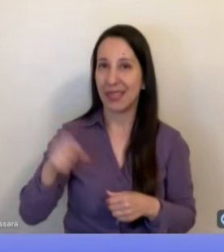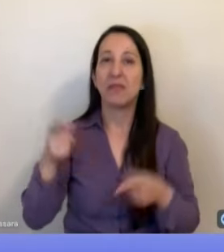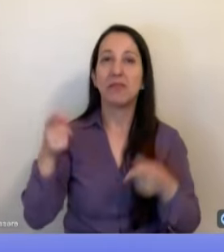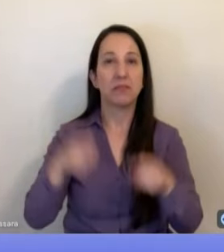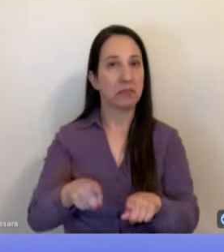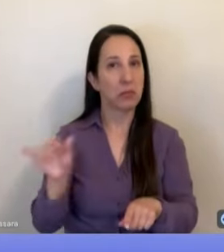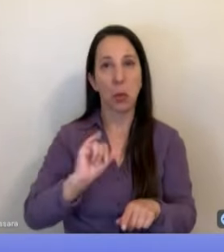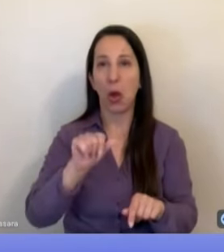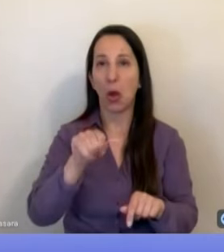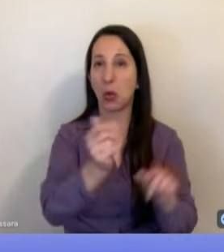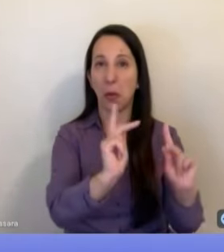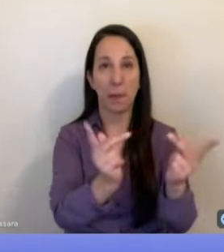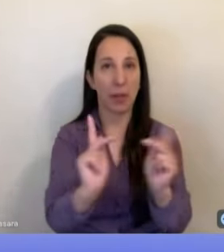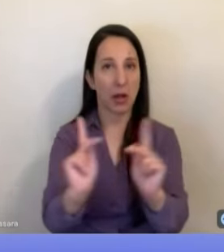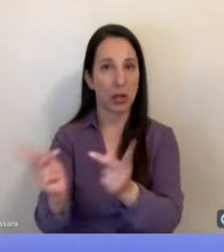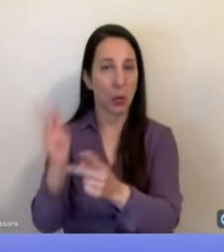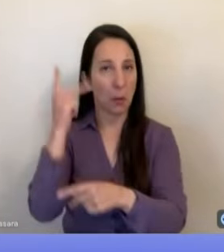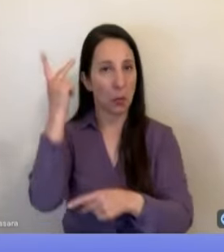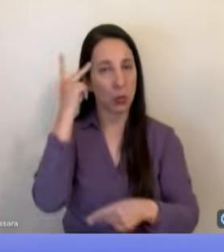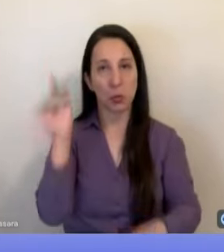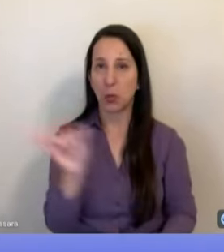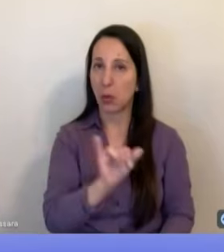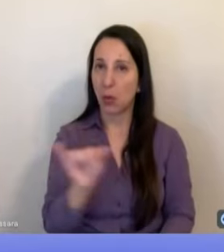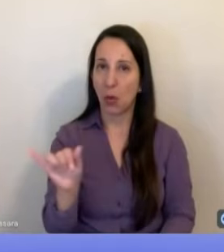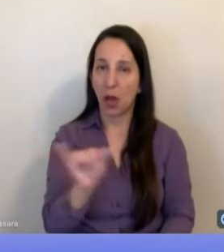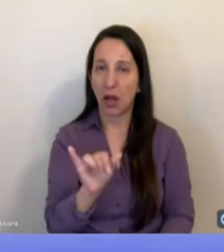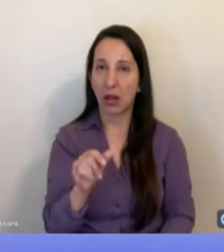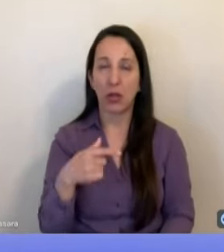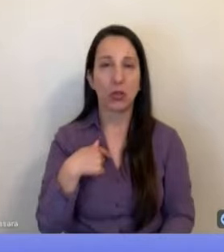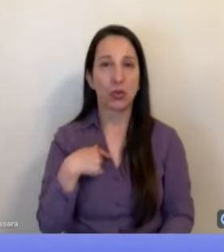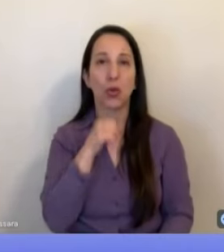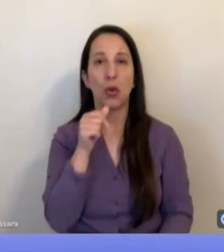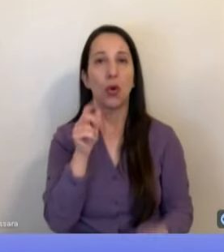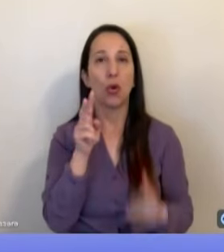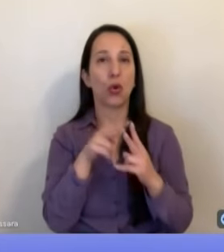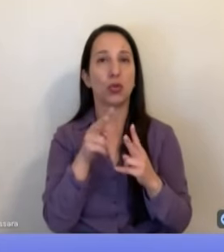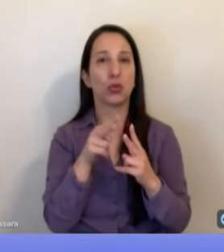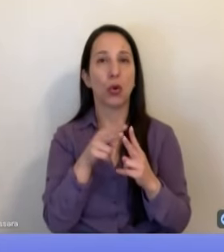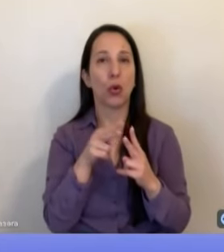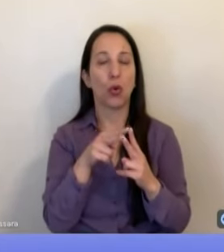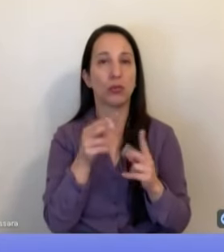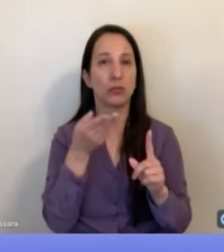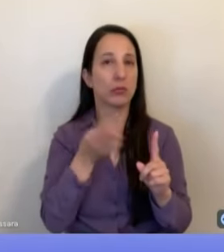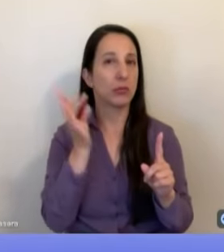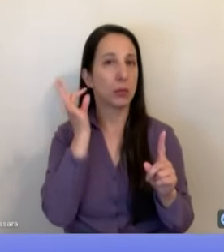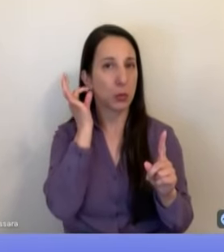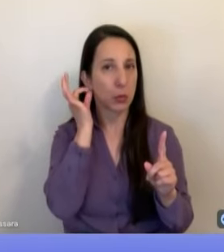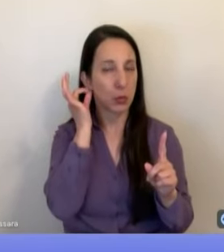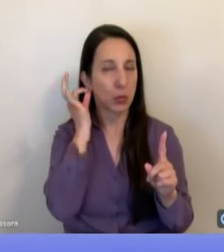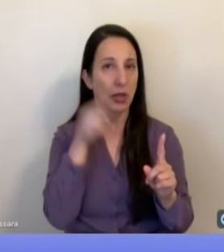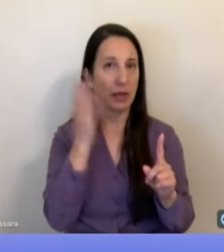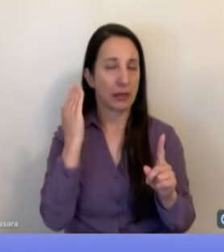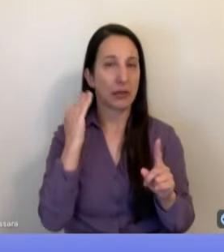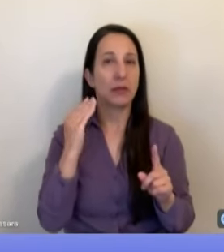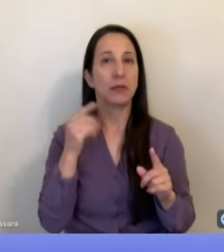partidos políticos. No conozco personalmente a la señora que ejerce la